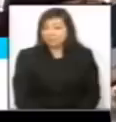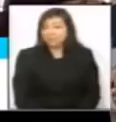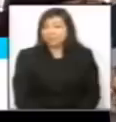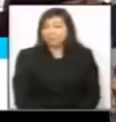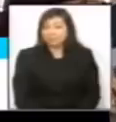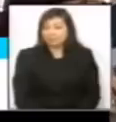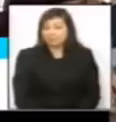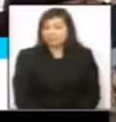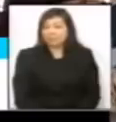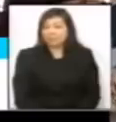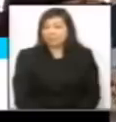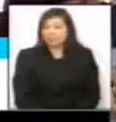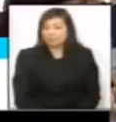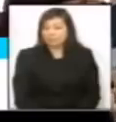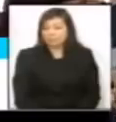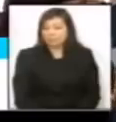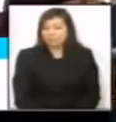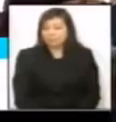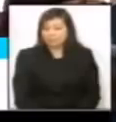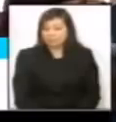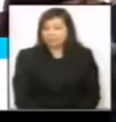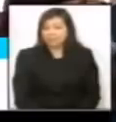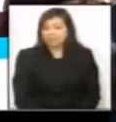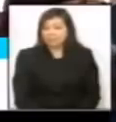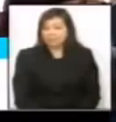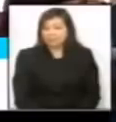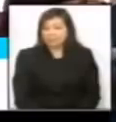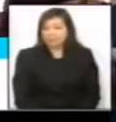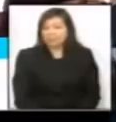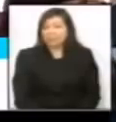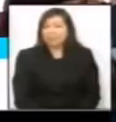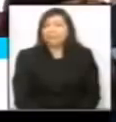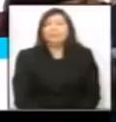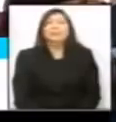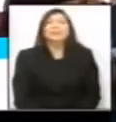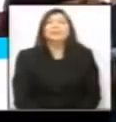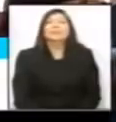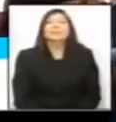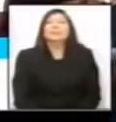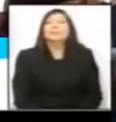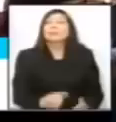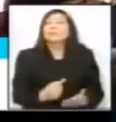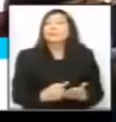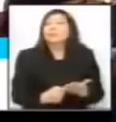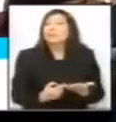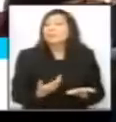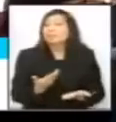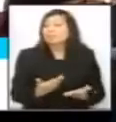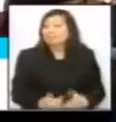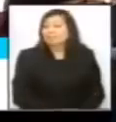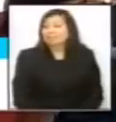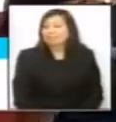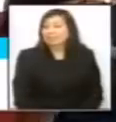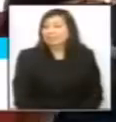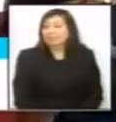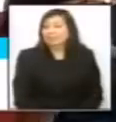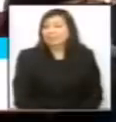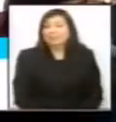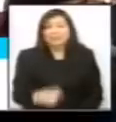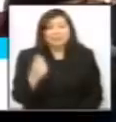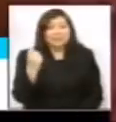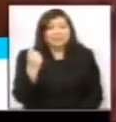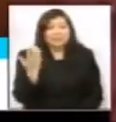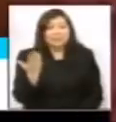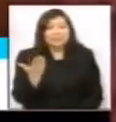¿Están? Congresista Glave. Presidenta, solo una cosita. Y es que, claro, no logro leer bien, pero entiendo